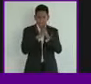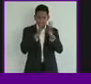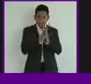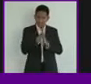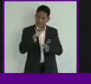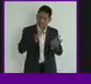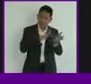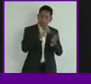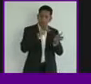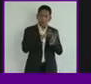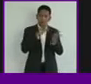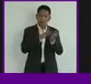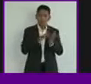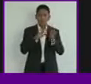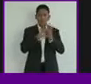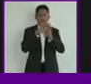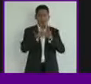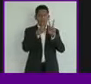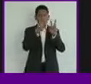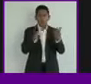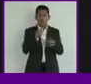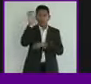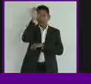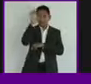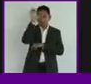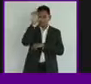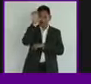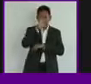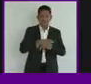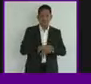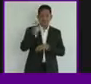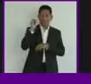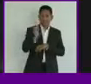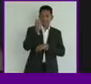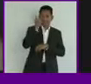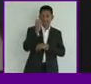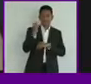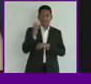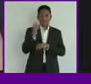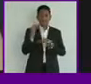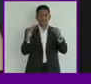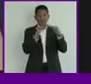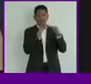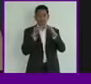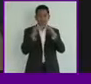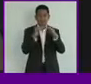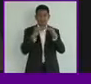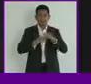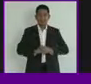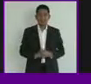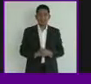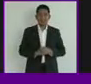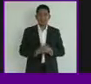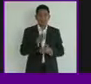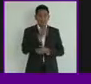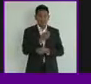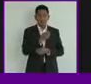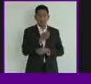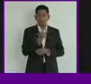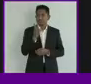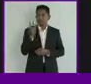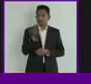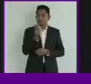discusión focalizados en temas como la ciencia, tecnología y democracia. Dichos temas deben de ser cuestionados, pero sobre todo deben